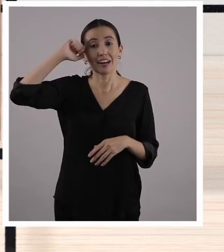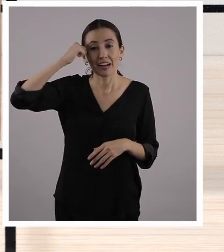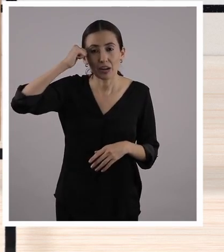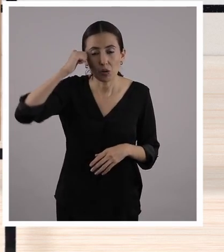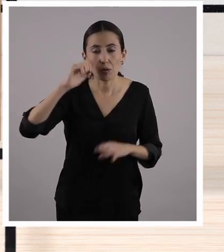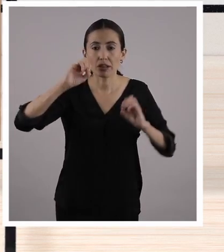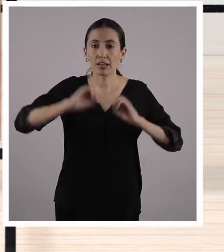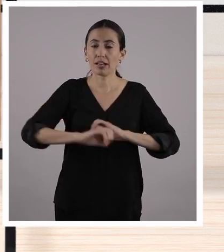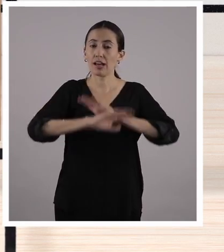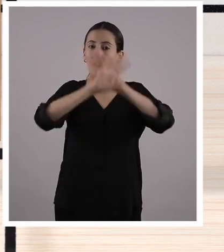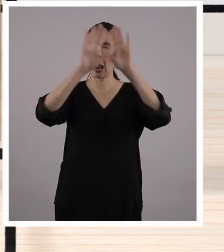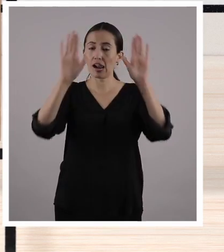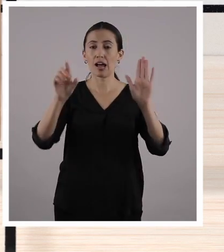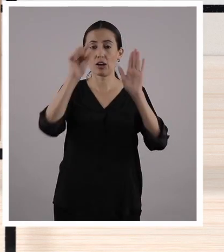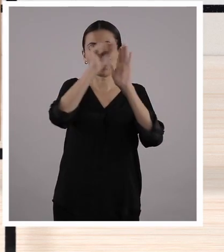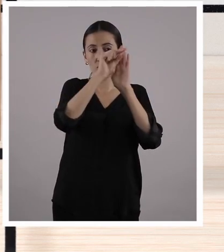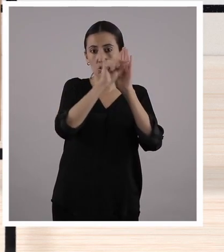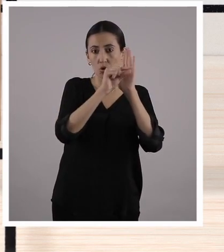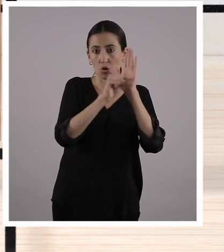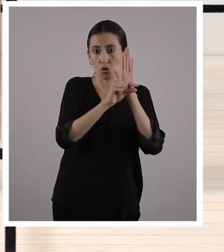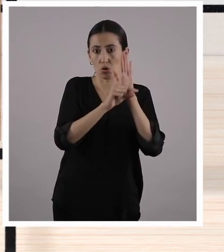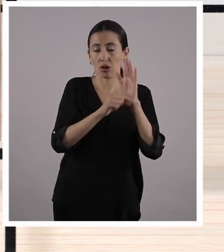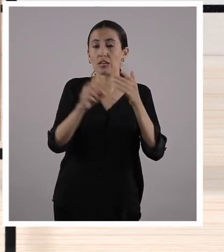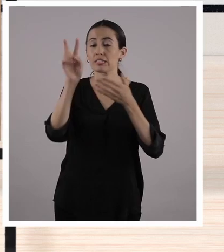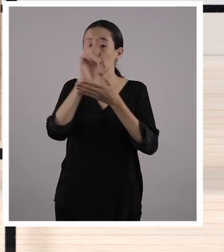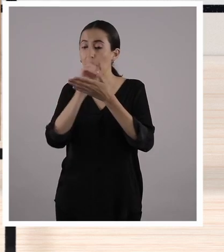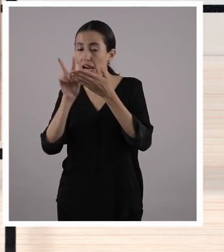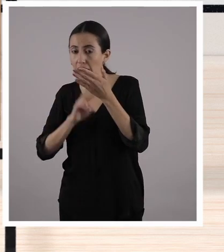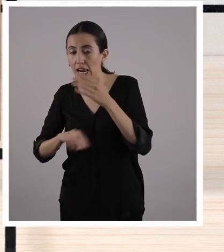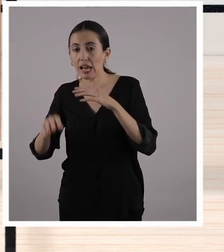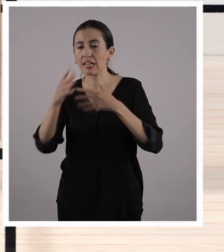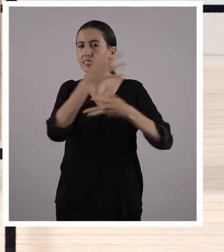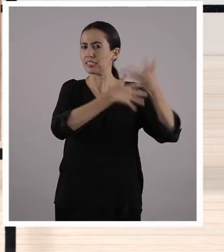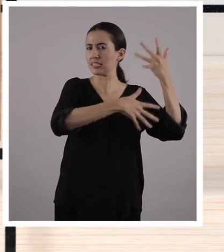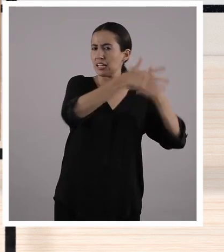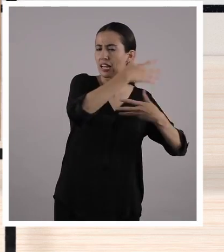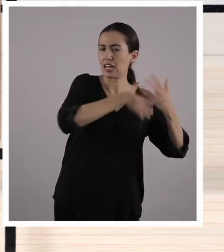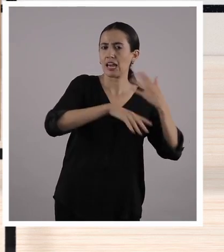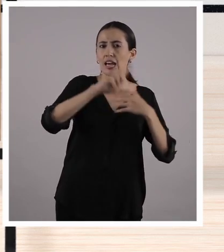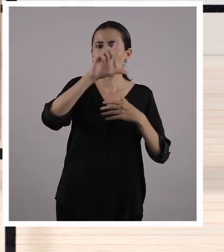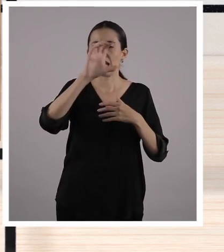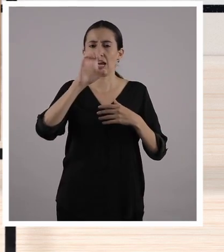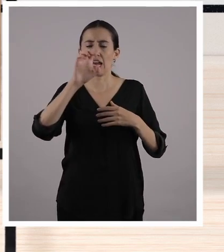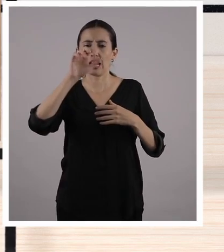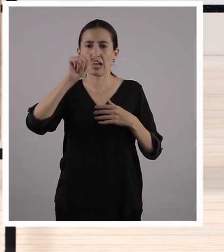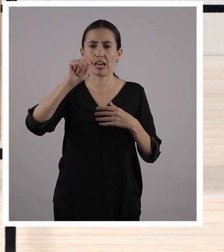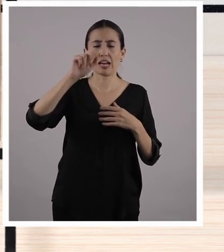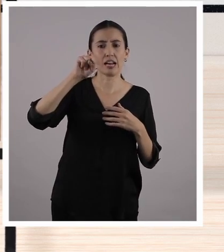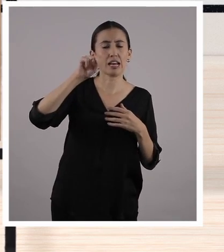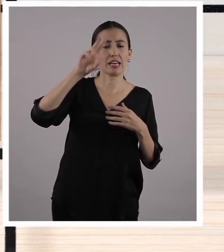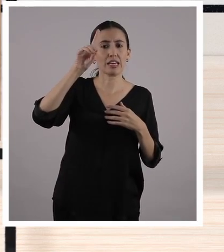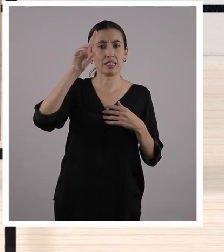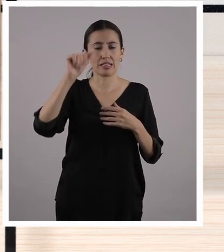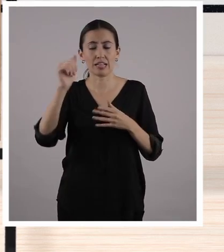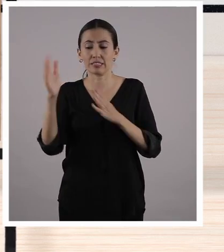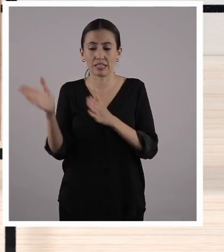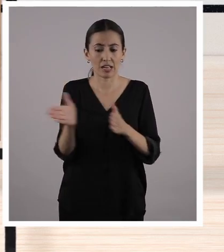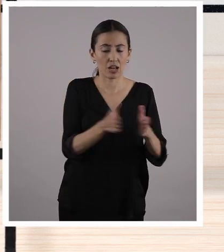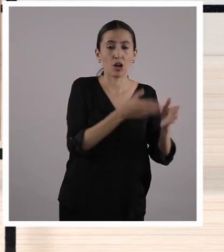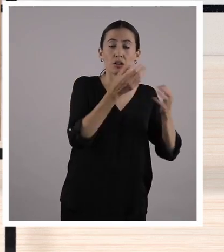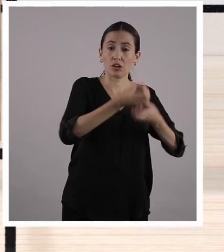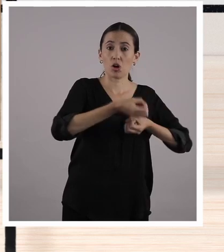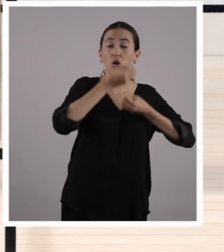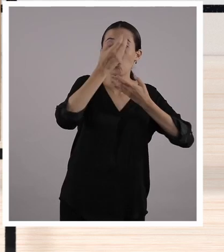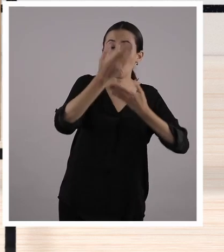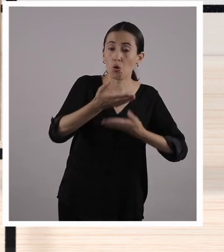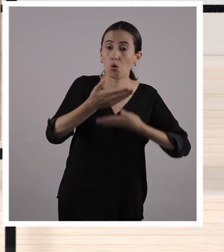Recuerden, chicos y chicas, tener claras estas características y que las leyendas, además de reunir todas estas características junto a los mitos, se caracterizan